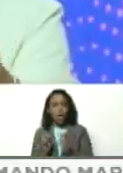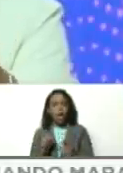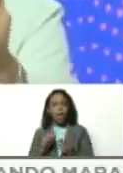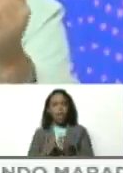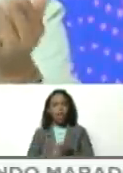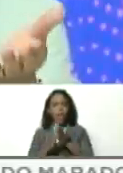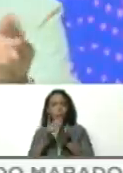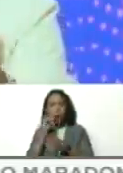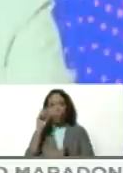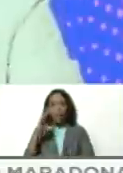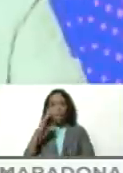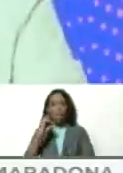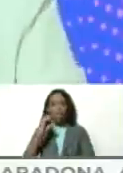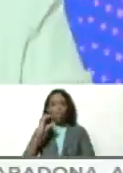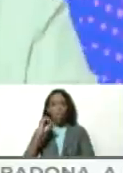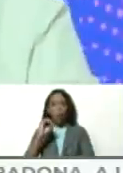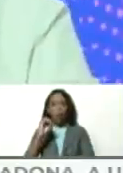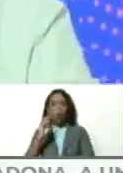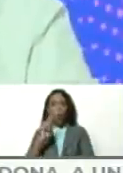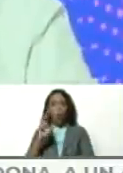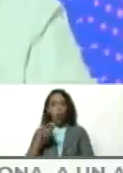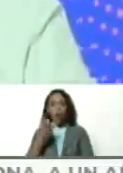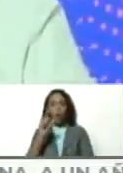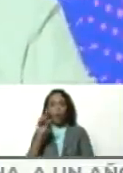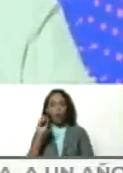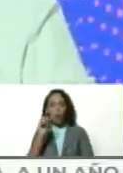Douglas Bravo, que en paz descanse.